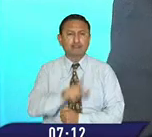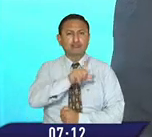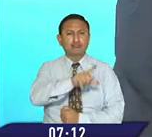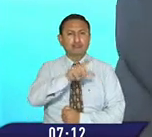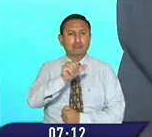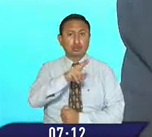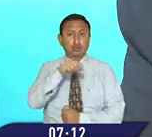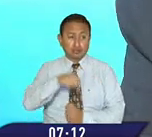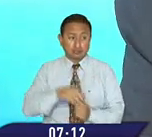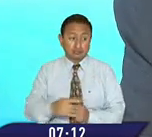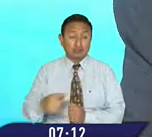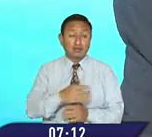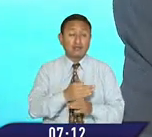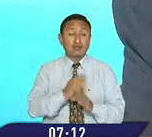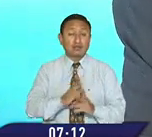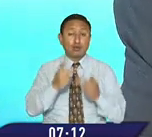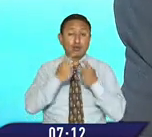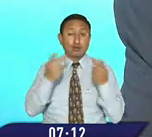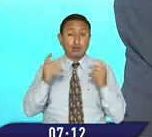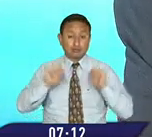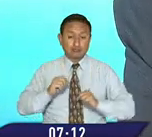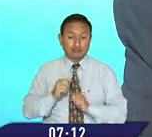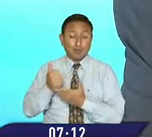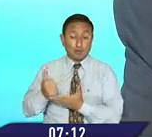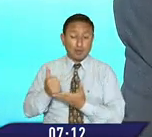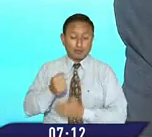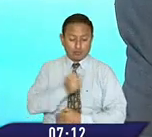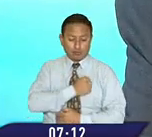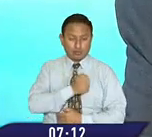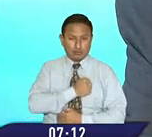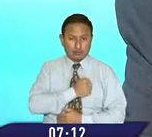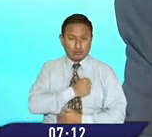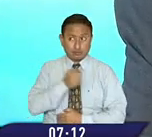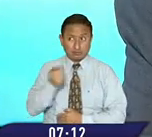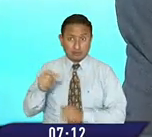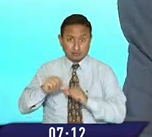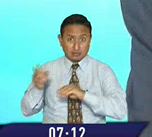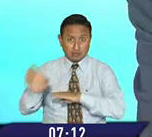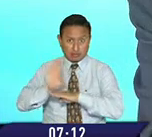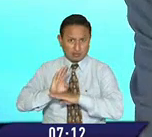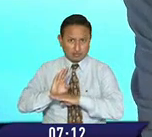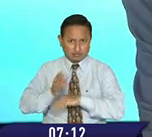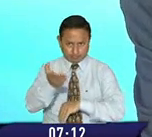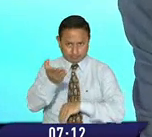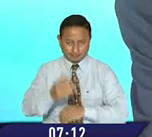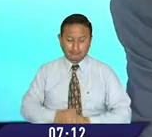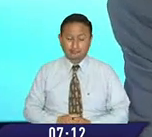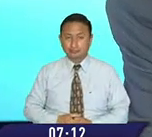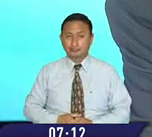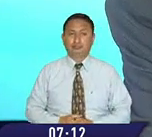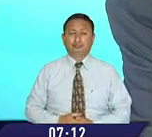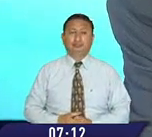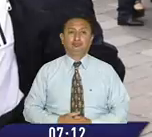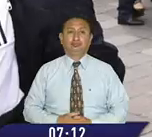usando funcionarios públicos para beneficio propio y no de la institución. ¿De qué se trata? Te contamos.